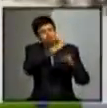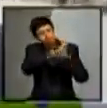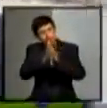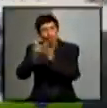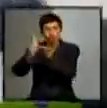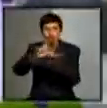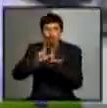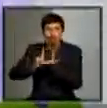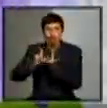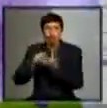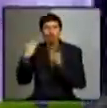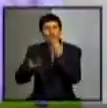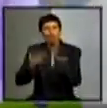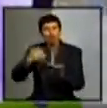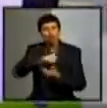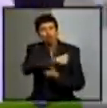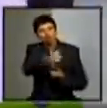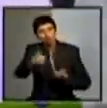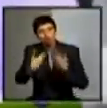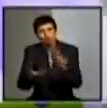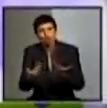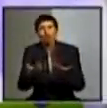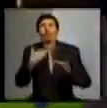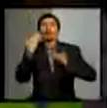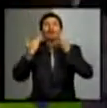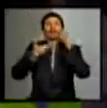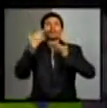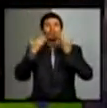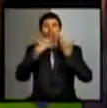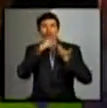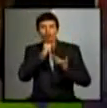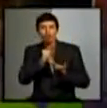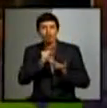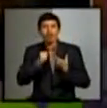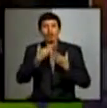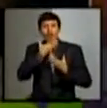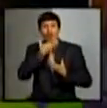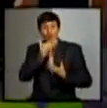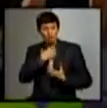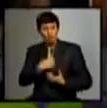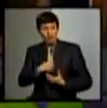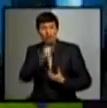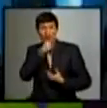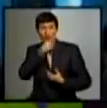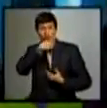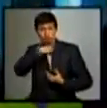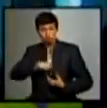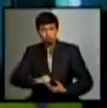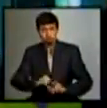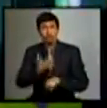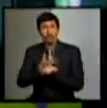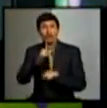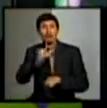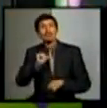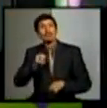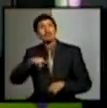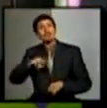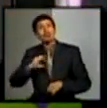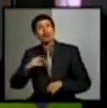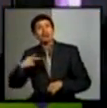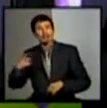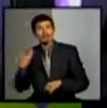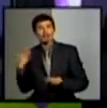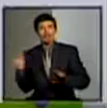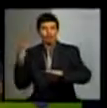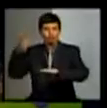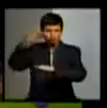para todos, llamativas decoraciones, villancicos y el viejito pascuero que en muchas ciudades del país, como el Limache, ya adelantó